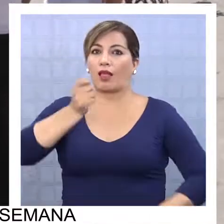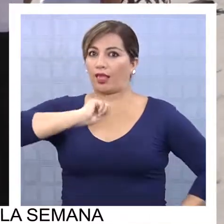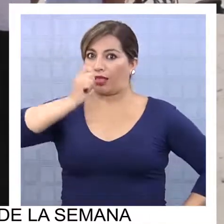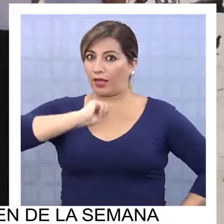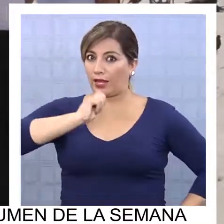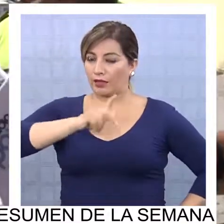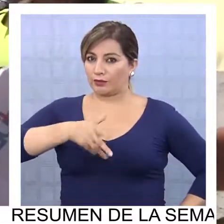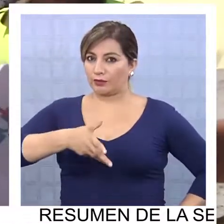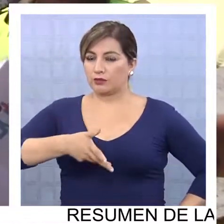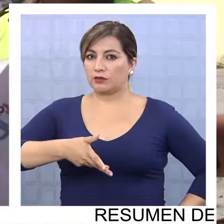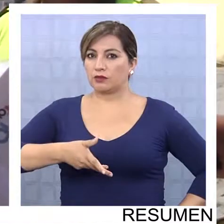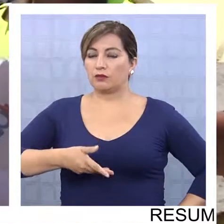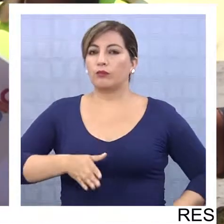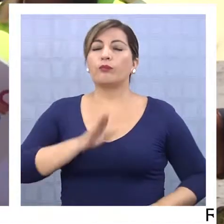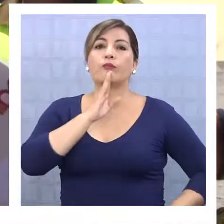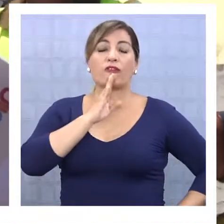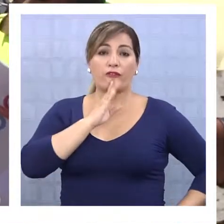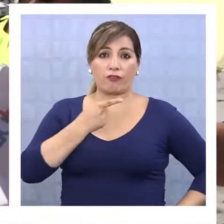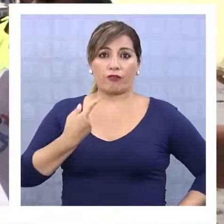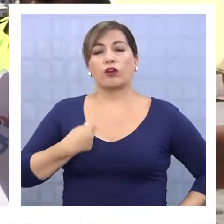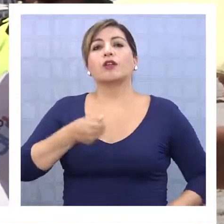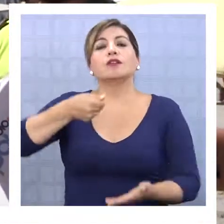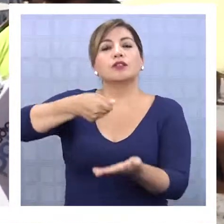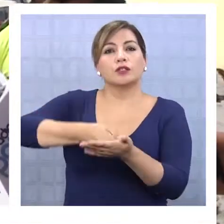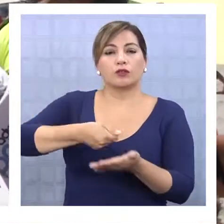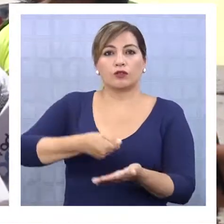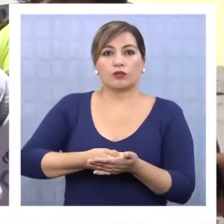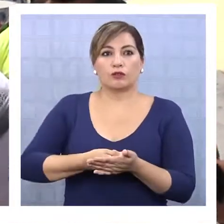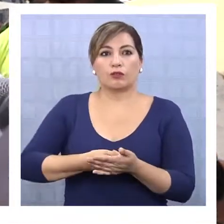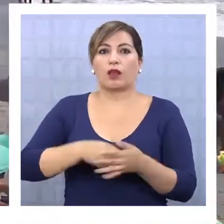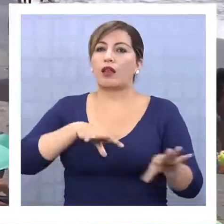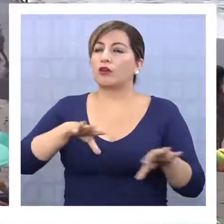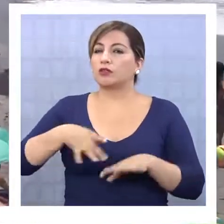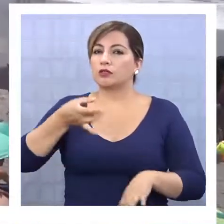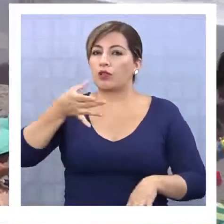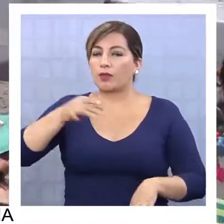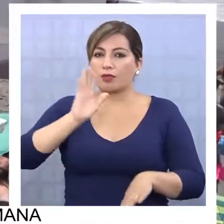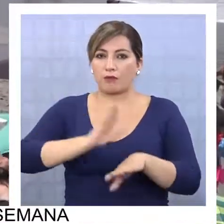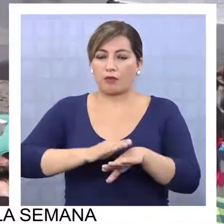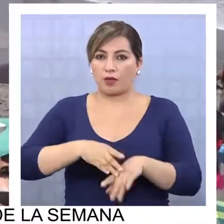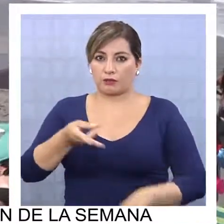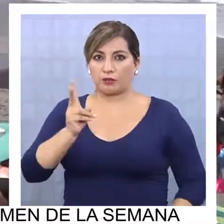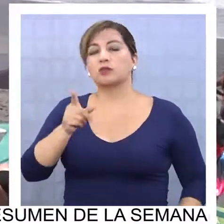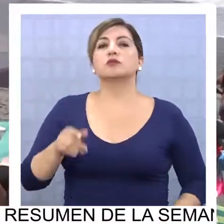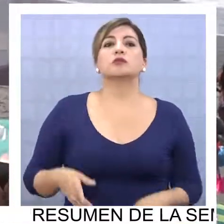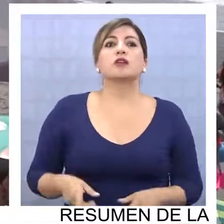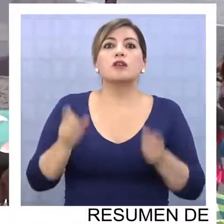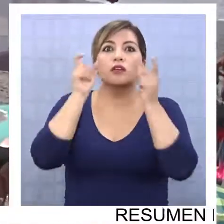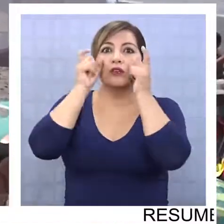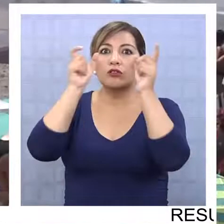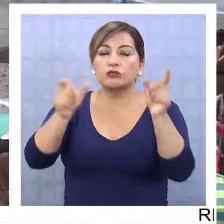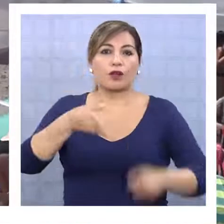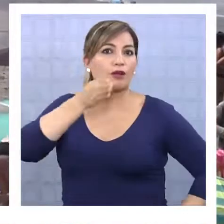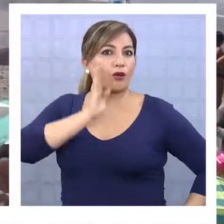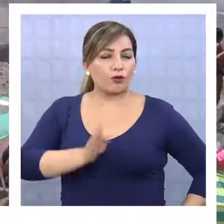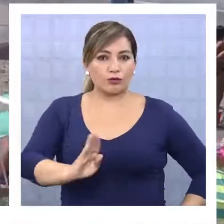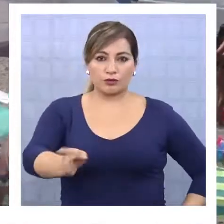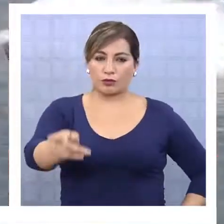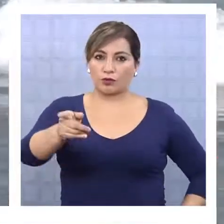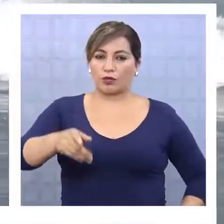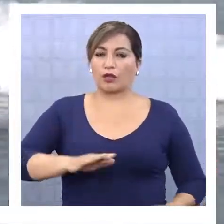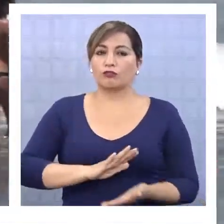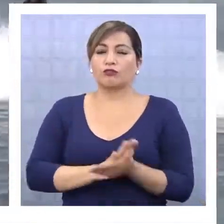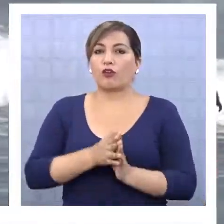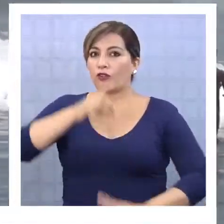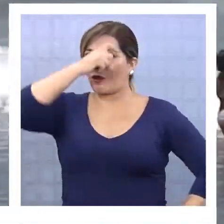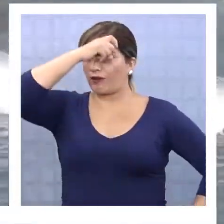helados. Entonces pedirle que haga la compra a productos autorizados. Estas fiscalizaciones continuarán durante